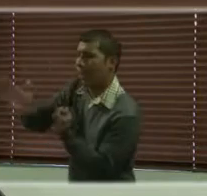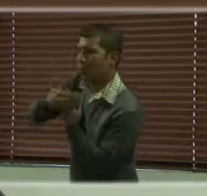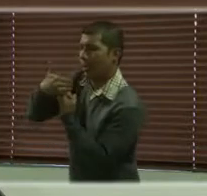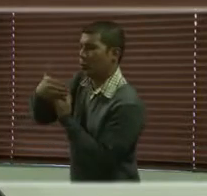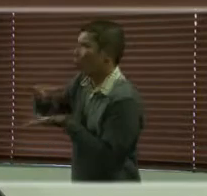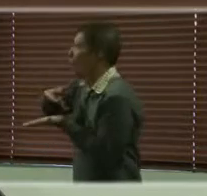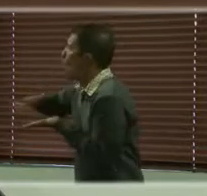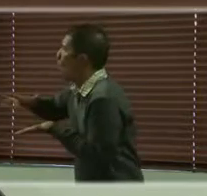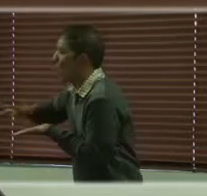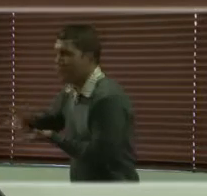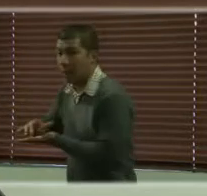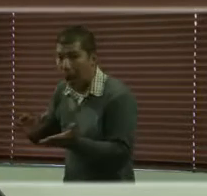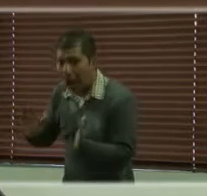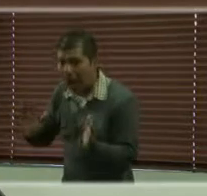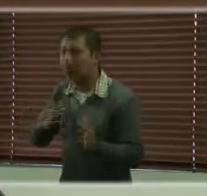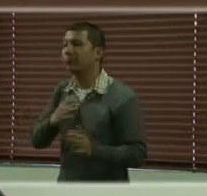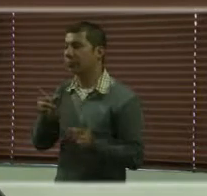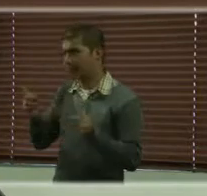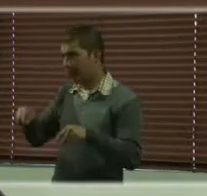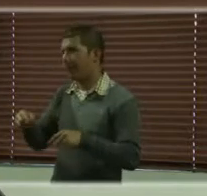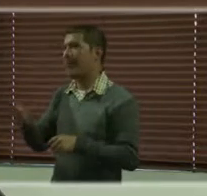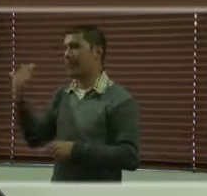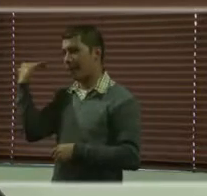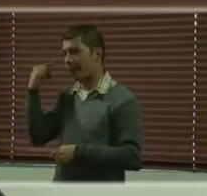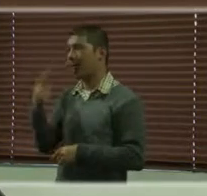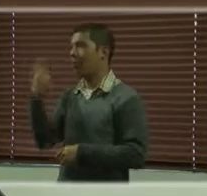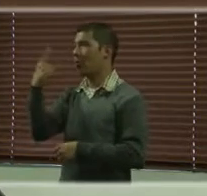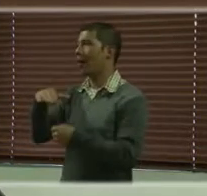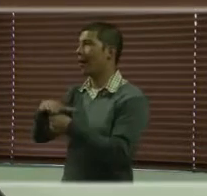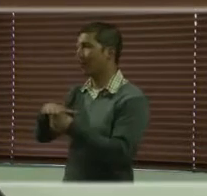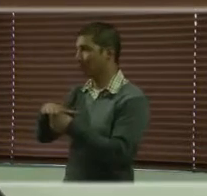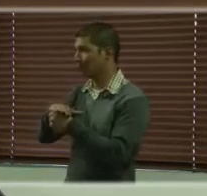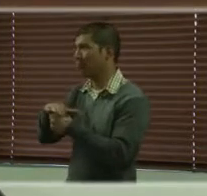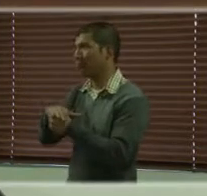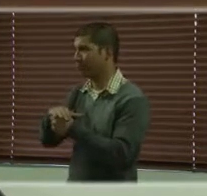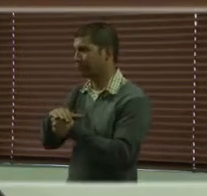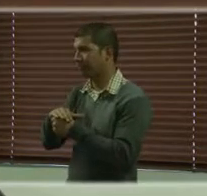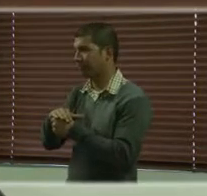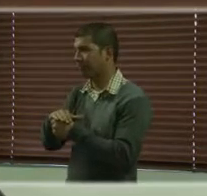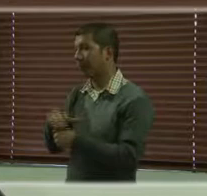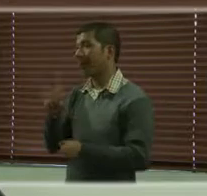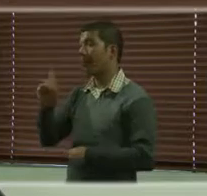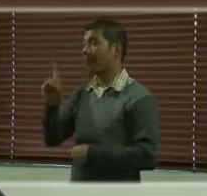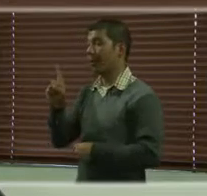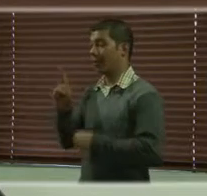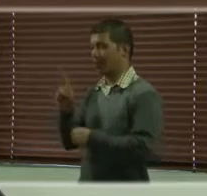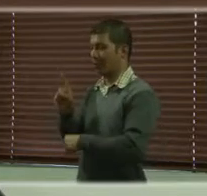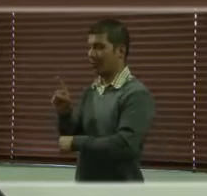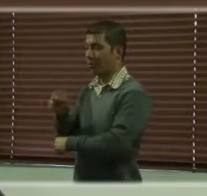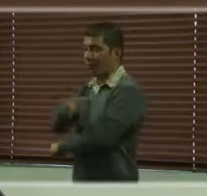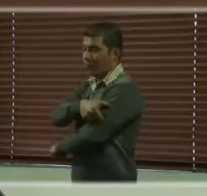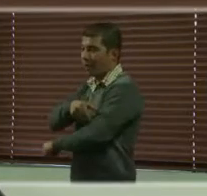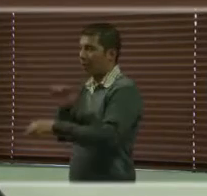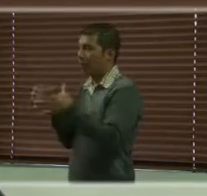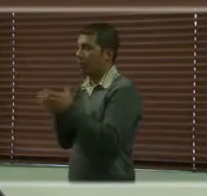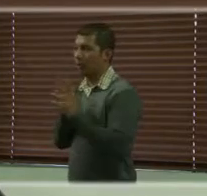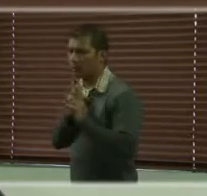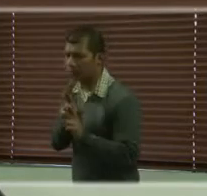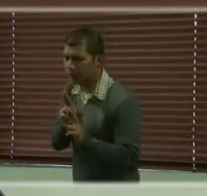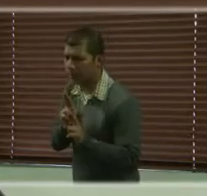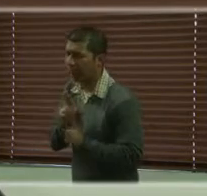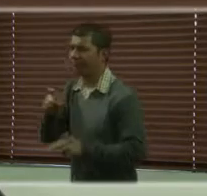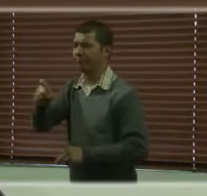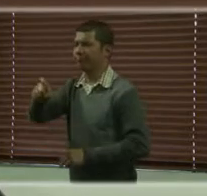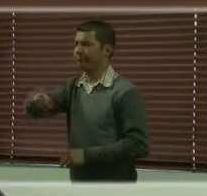que también fue un primer caso que nosotros conocimos pero el comité tampoco las dio en ese caso